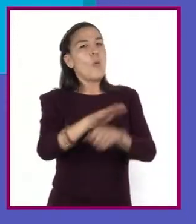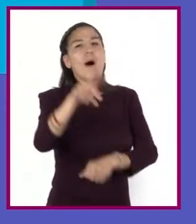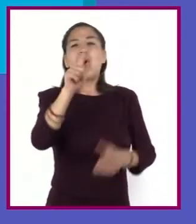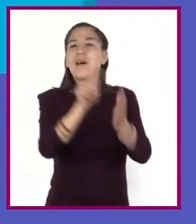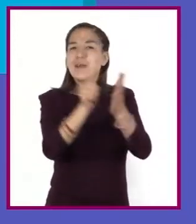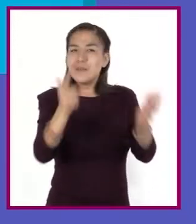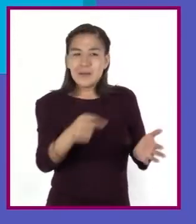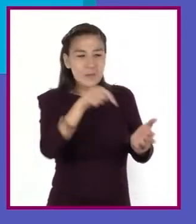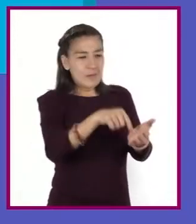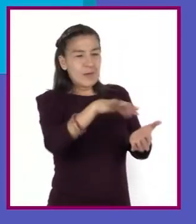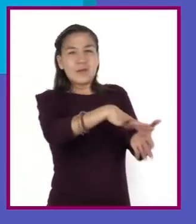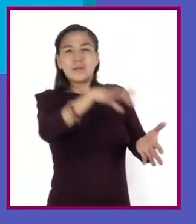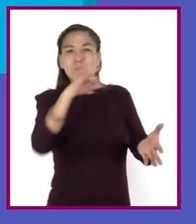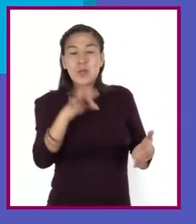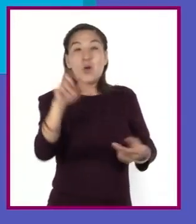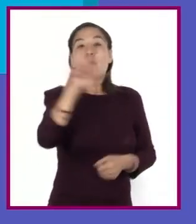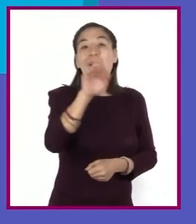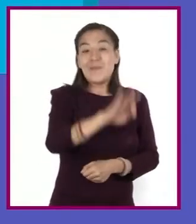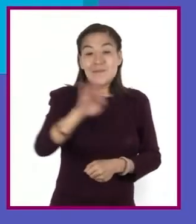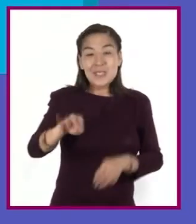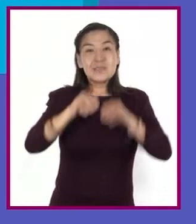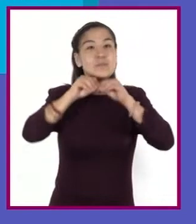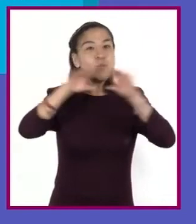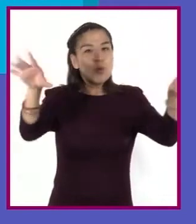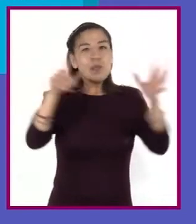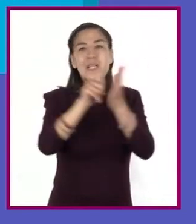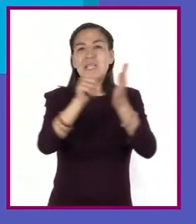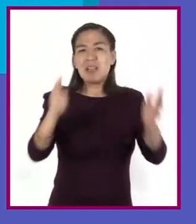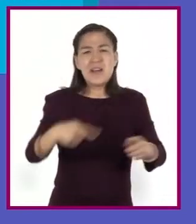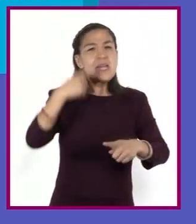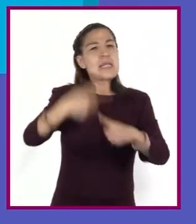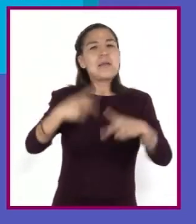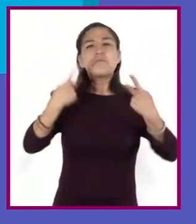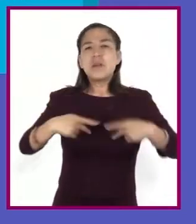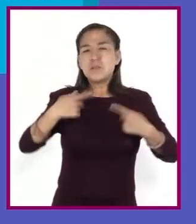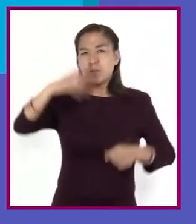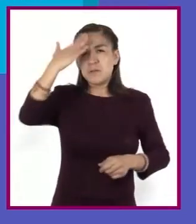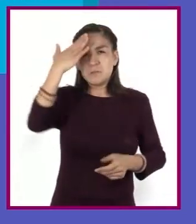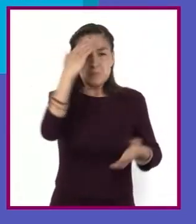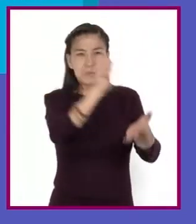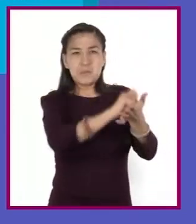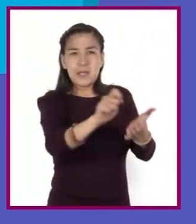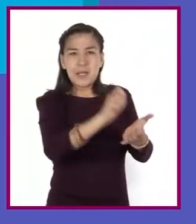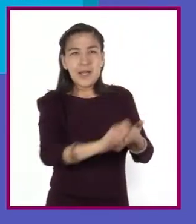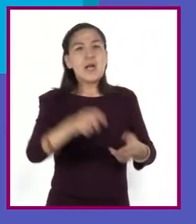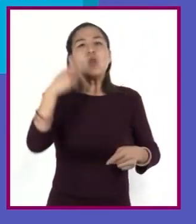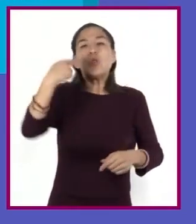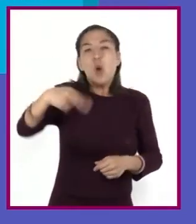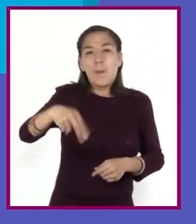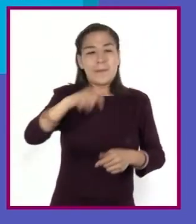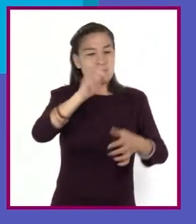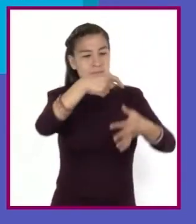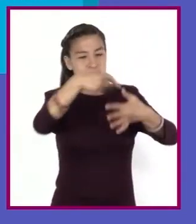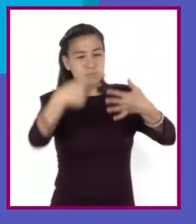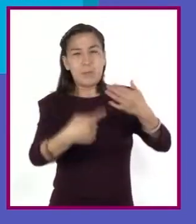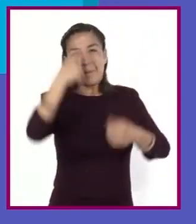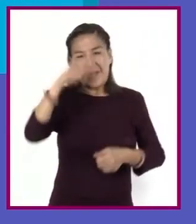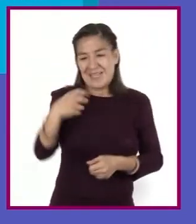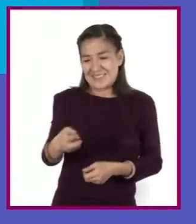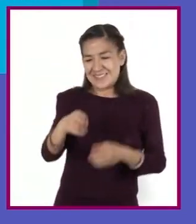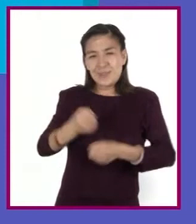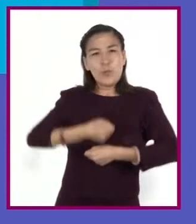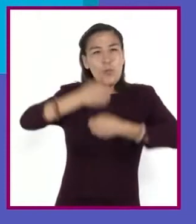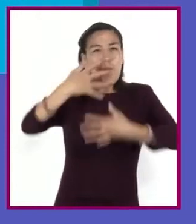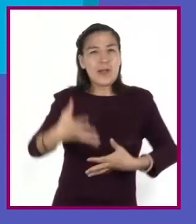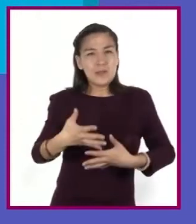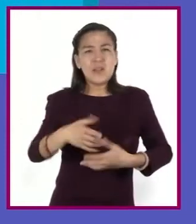encuentra, el año de la publicación, quién fue el escritor, los nombres de los personajes, de qué trata y